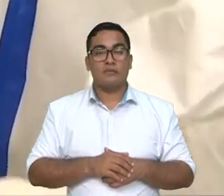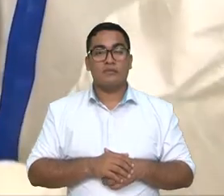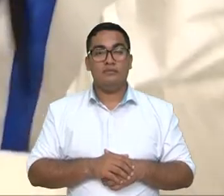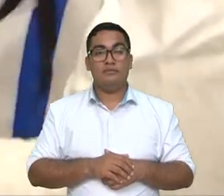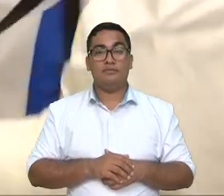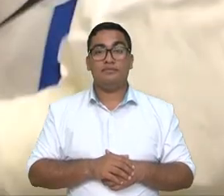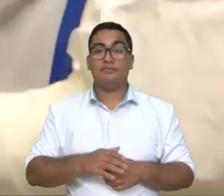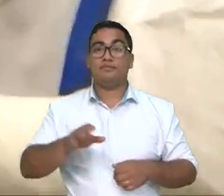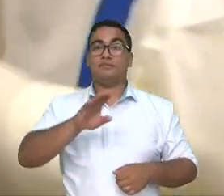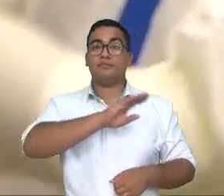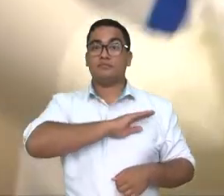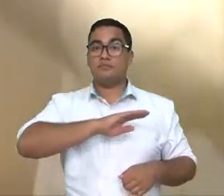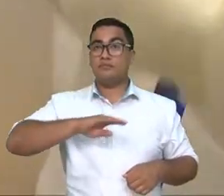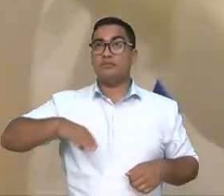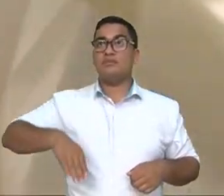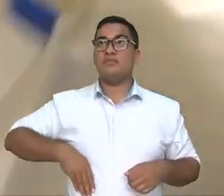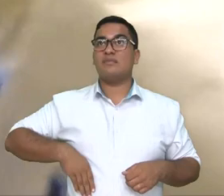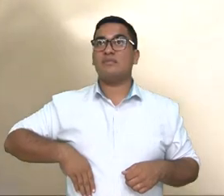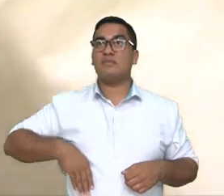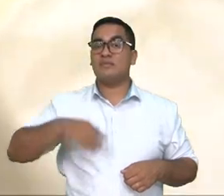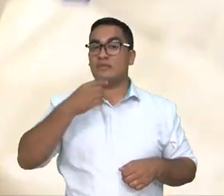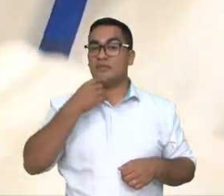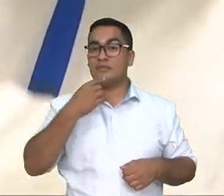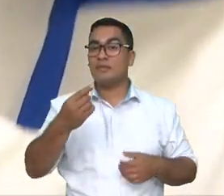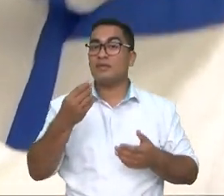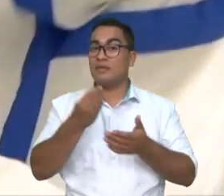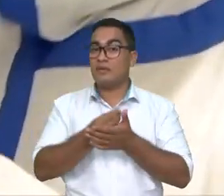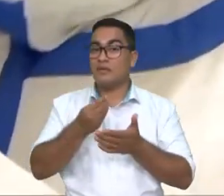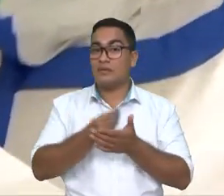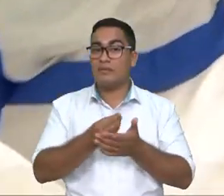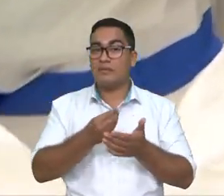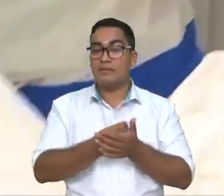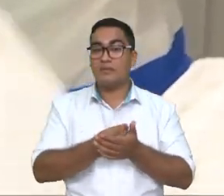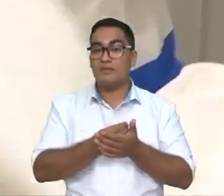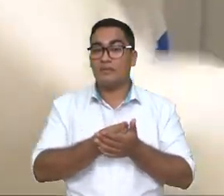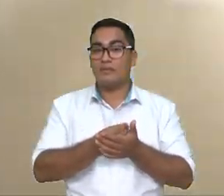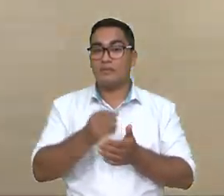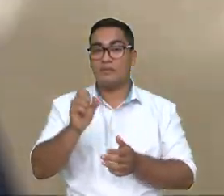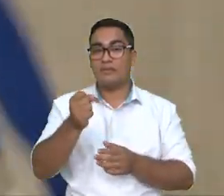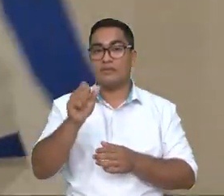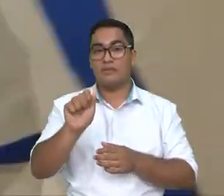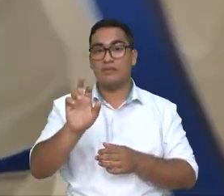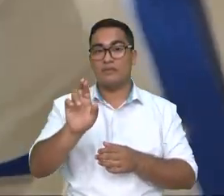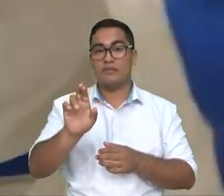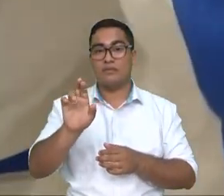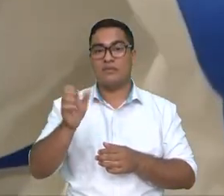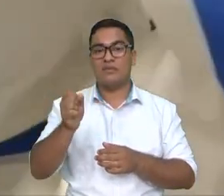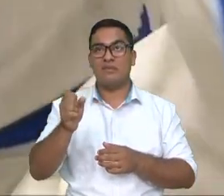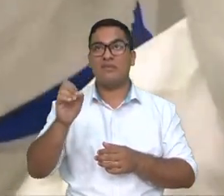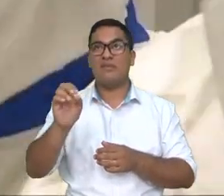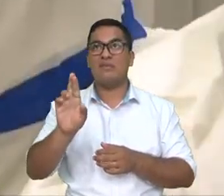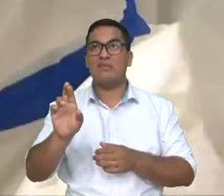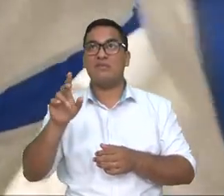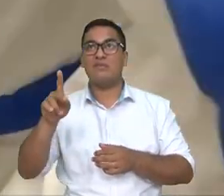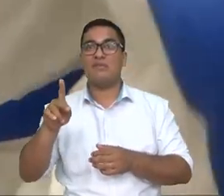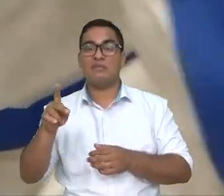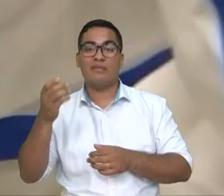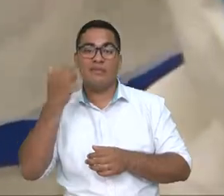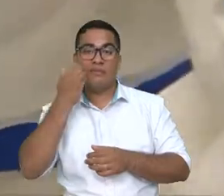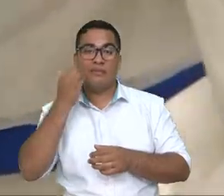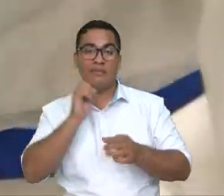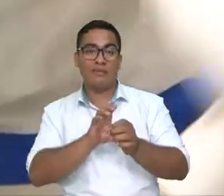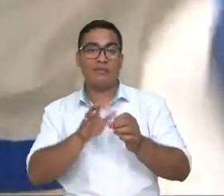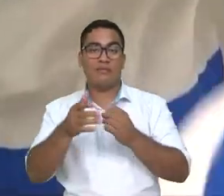En España se anunció la obtención de los primeros genomas completos del SARS-CoV-2, el nuevo coronavirus que se expandió desde